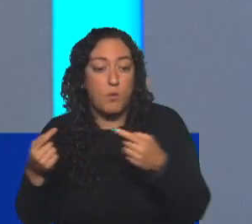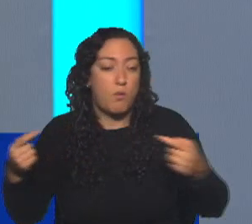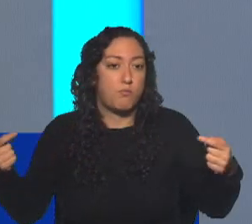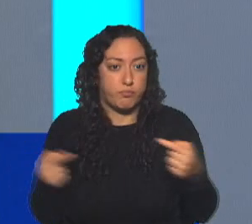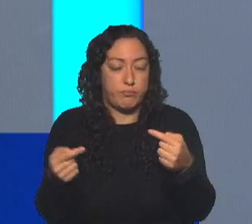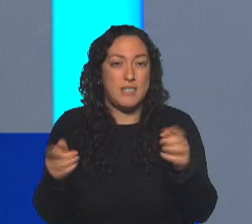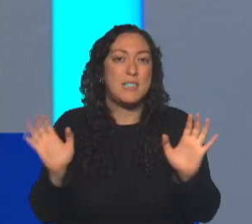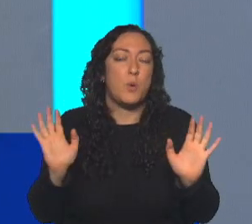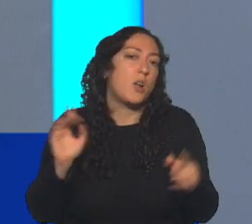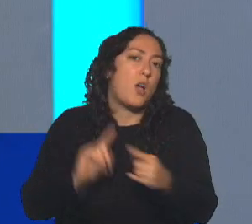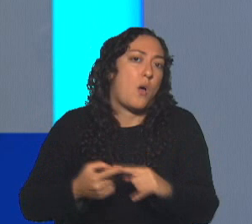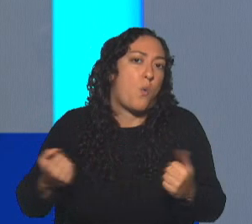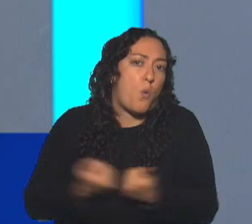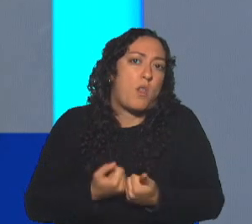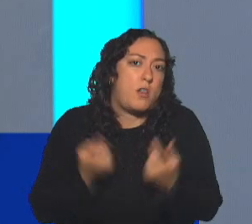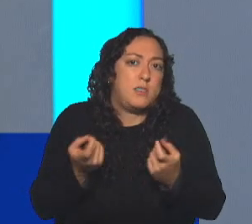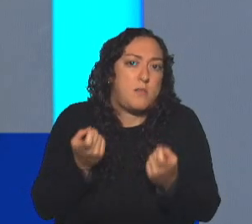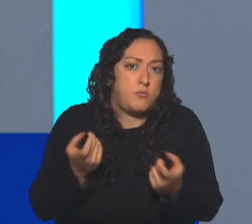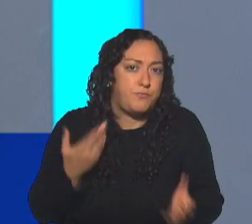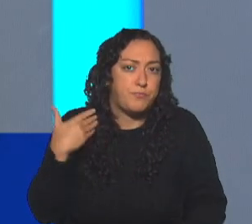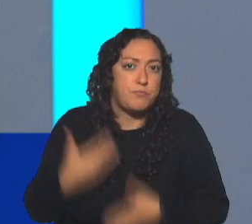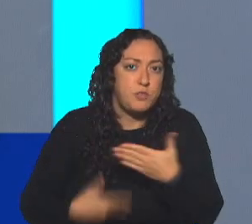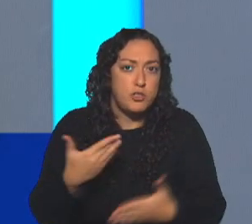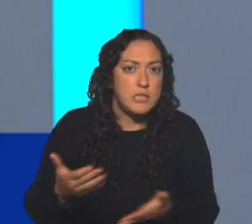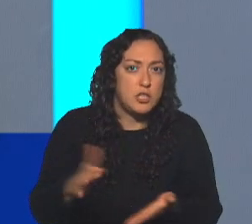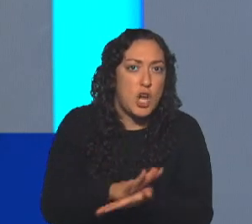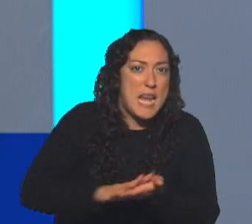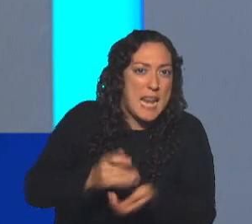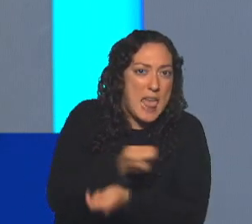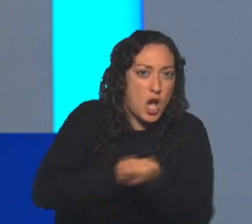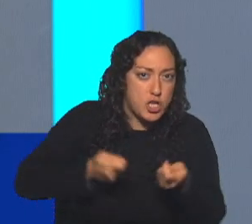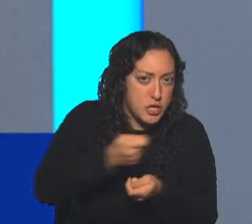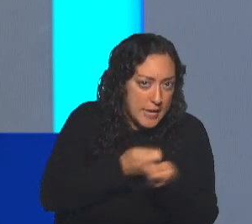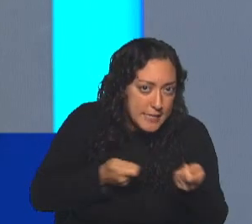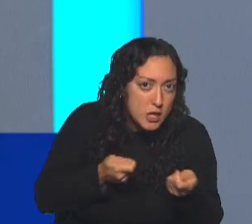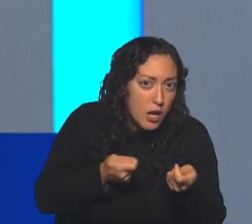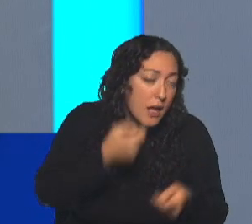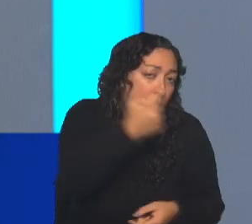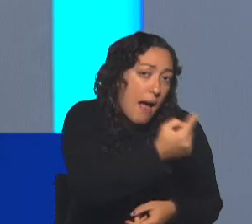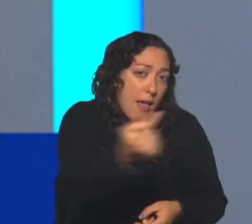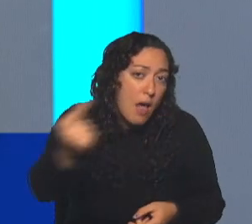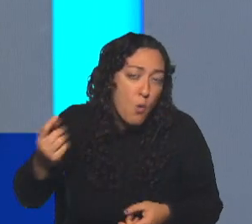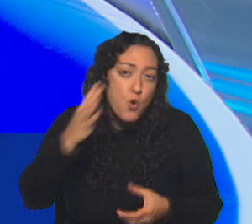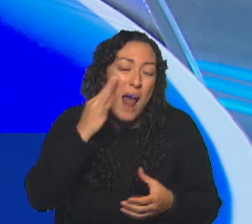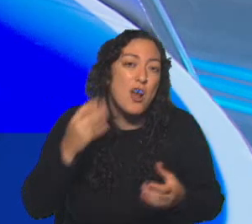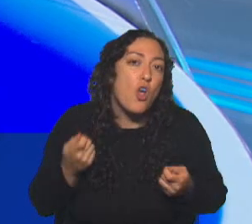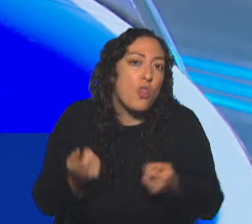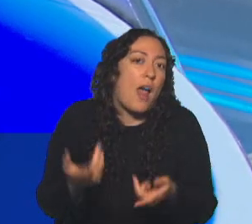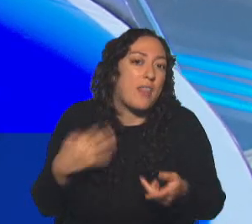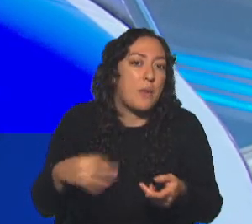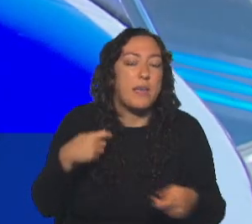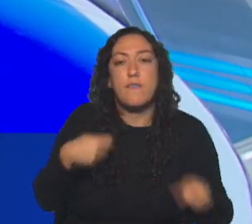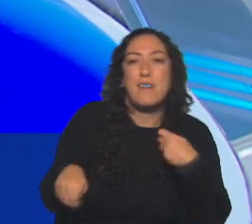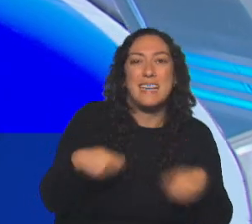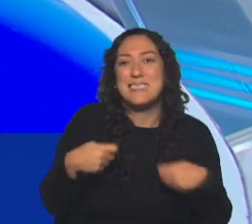Entonces, en todo proceso de negociación, obviamente, las partes tienen que ceder en algo. Si uno no puede ser inflexible.